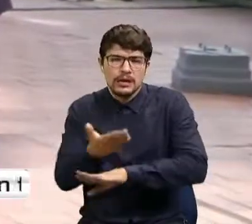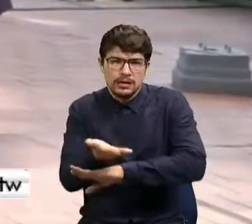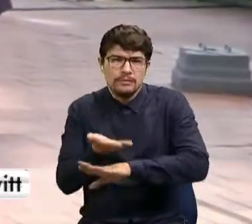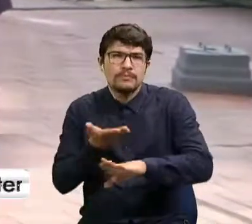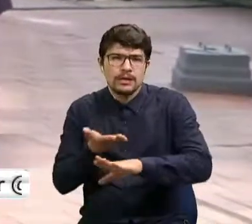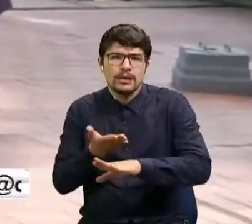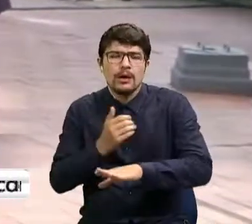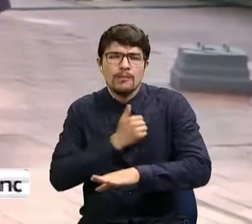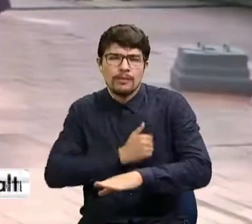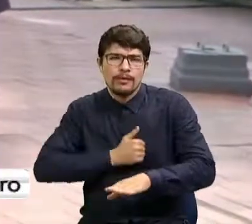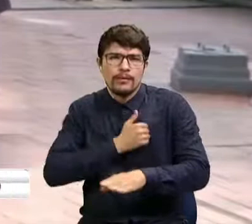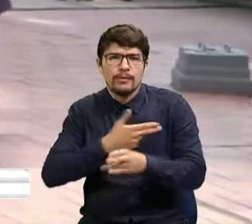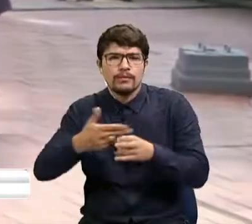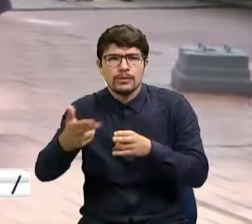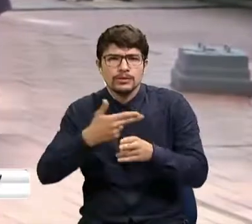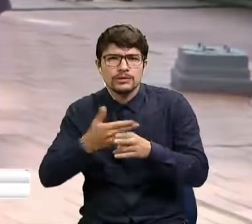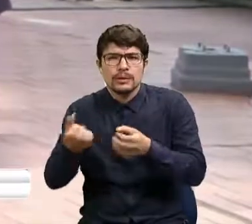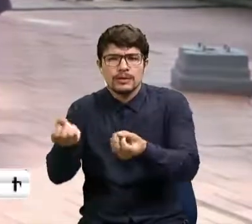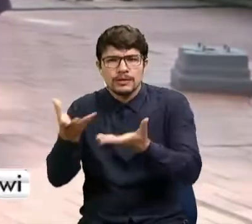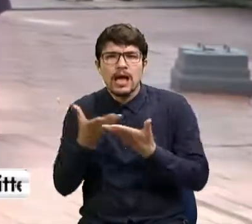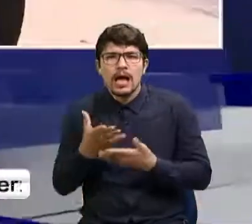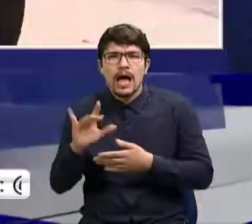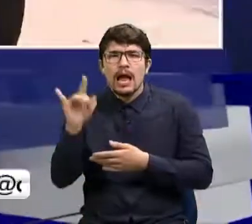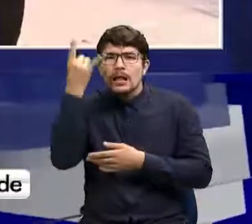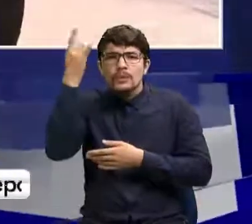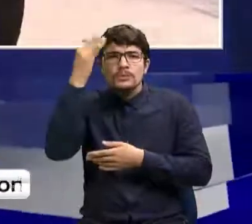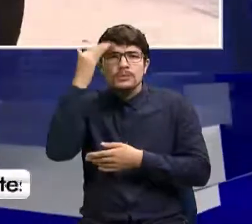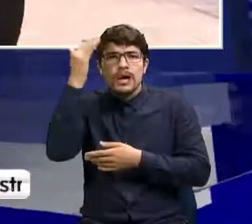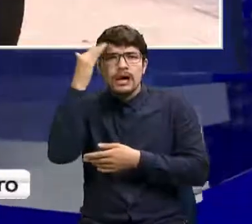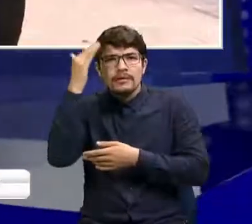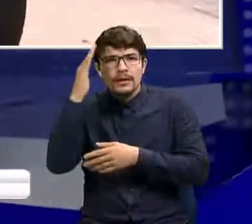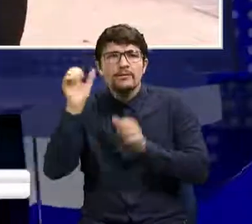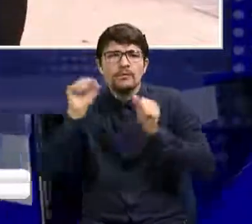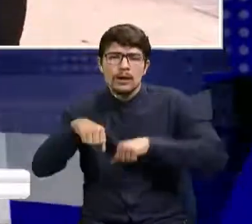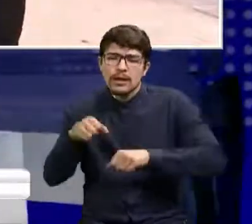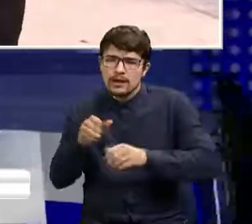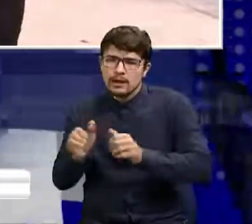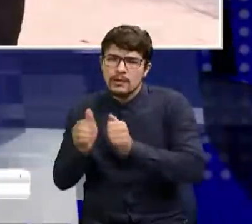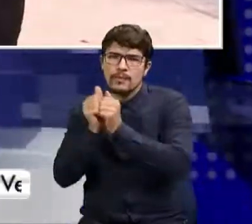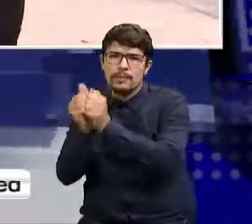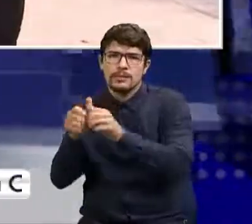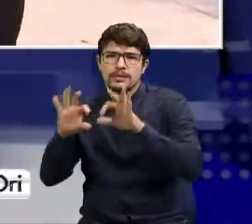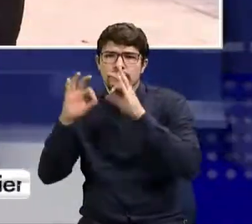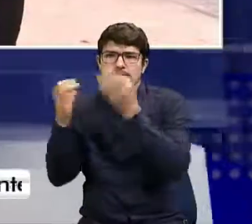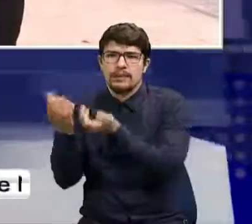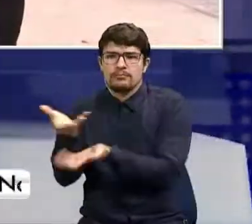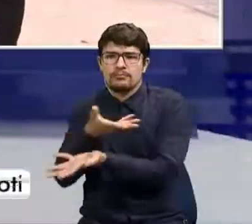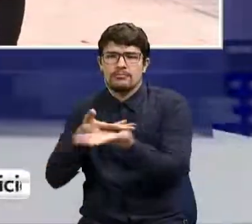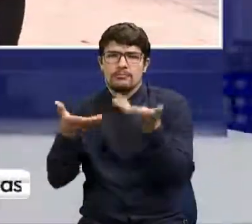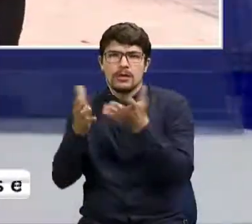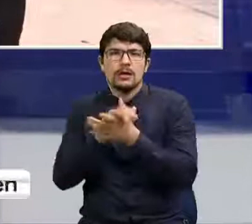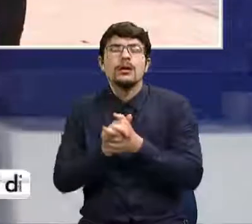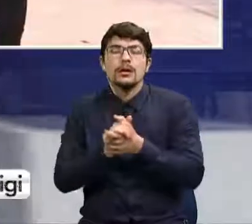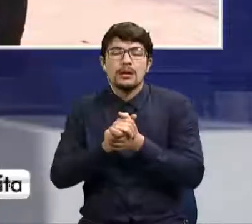dar noticias sobre estos secuestrados en el departamento norte de Santander y que puedan retornar al seno de sus familiares. Con la